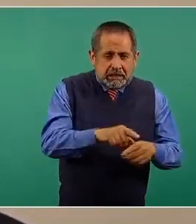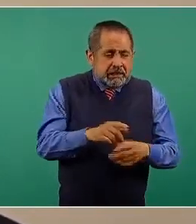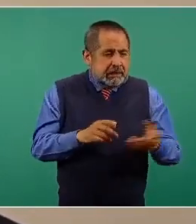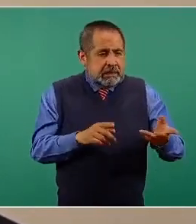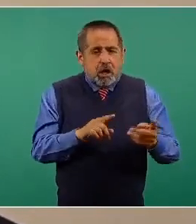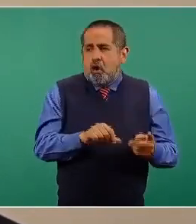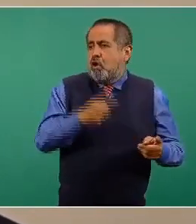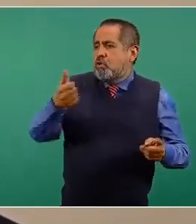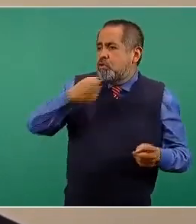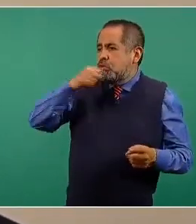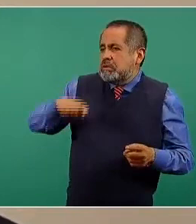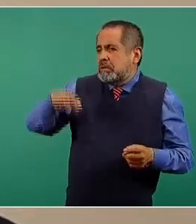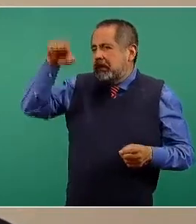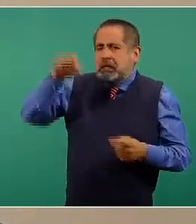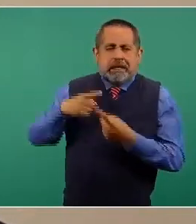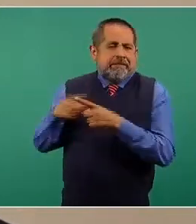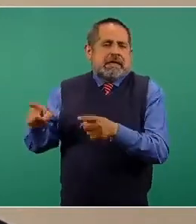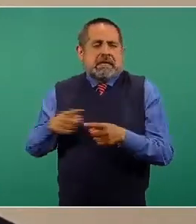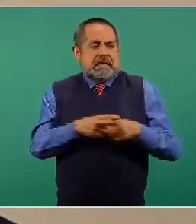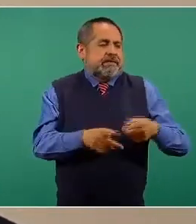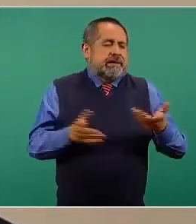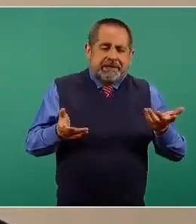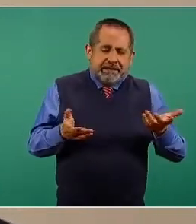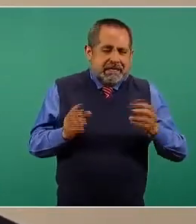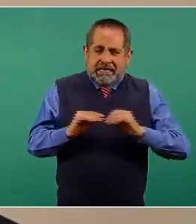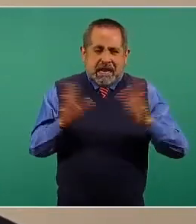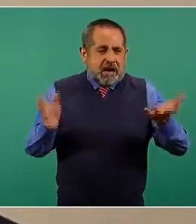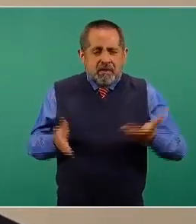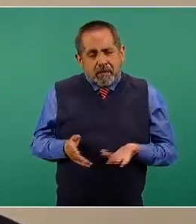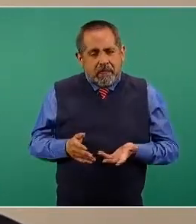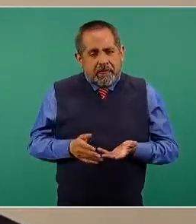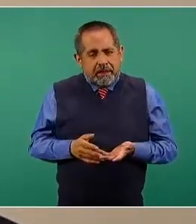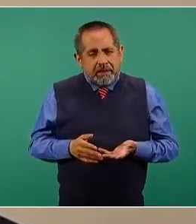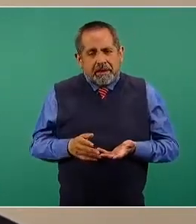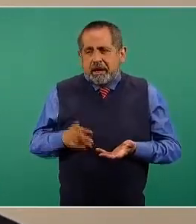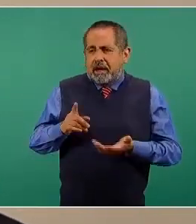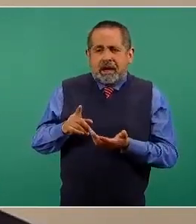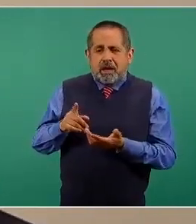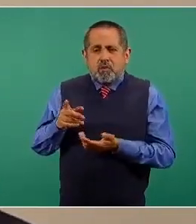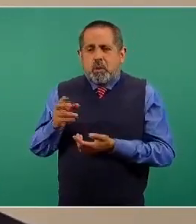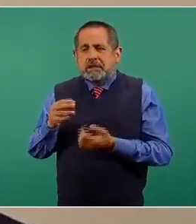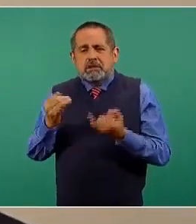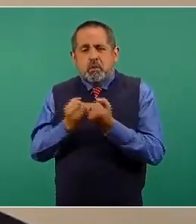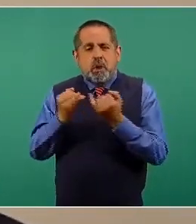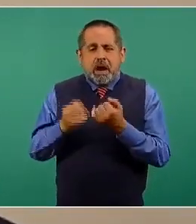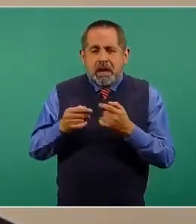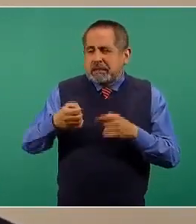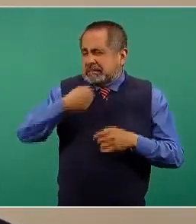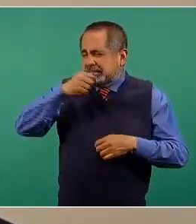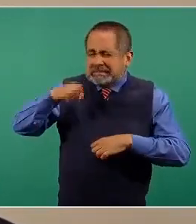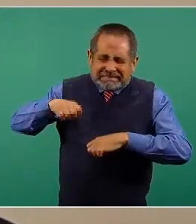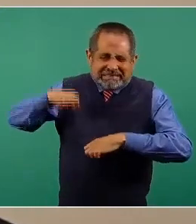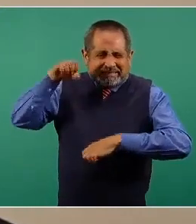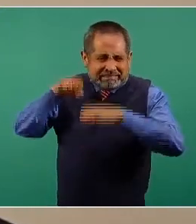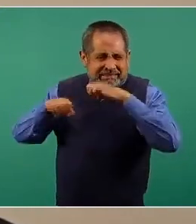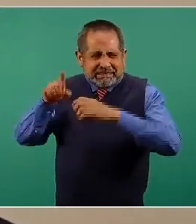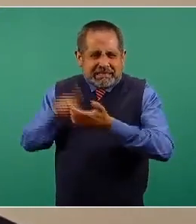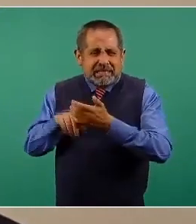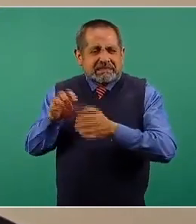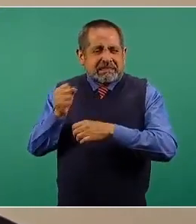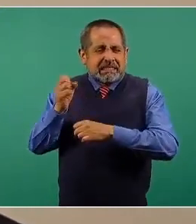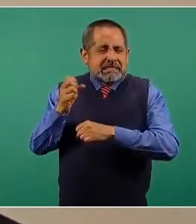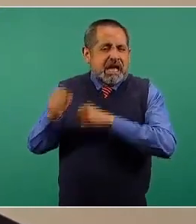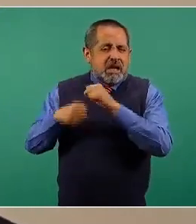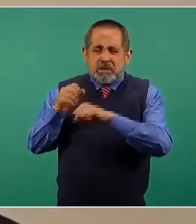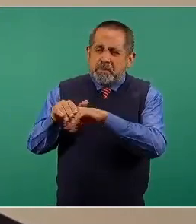de edades, en donde tenemos obviamente desde los mayores de edad hasta los adultos mayores de 60